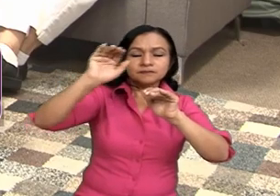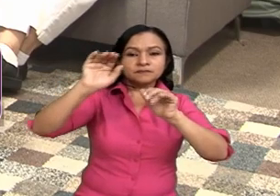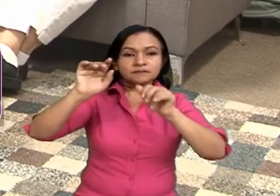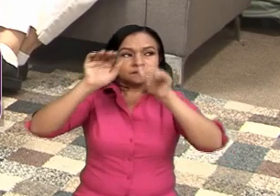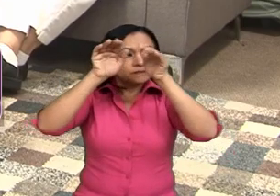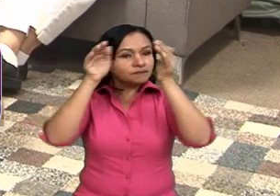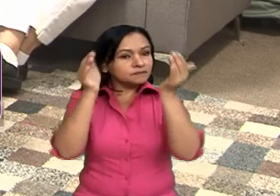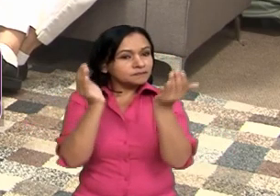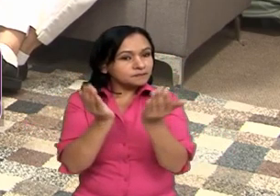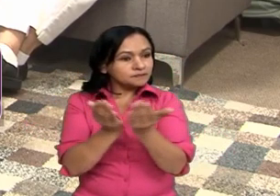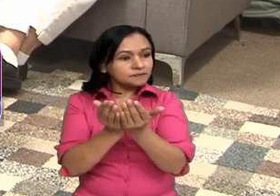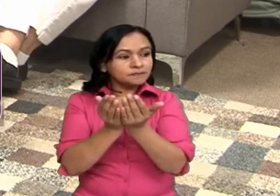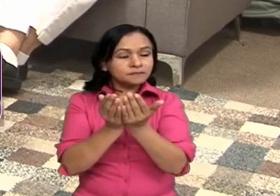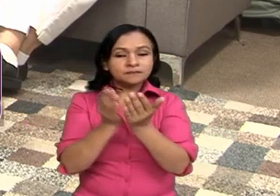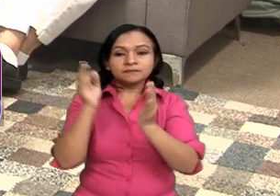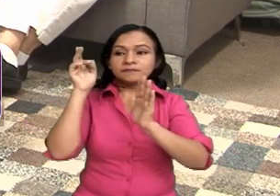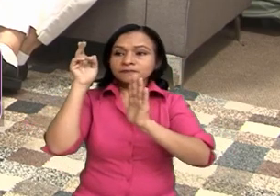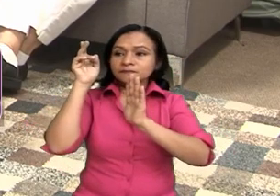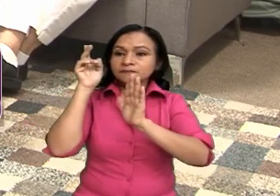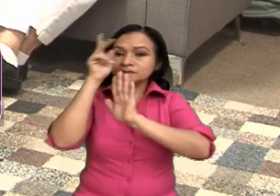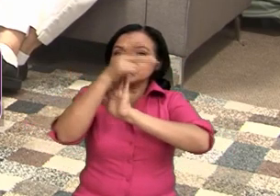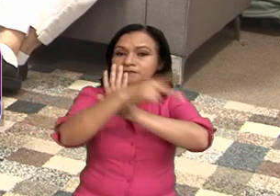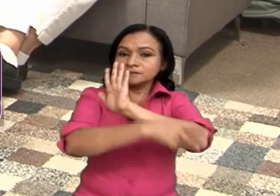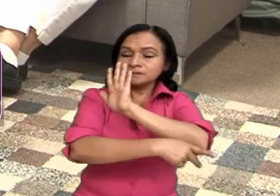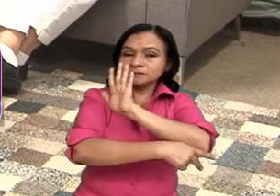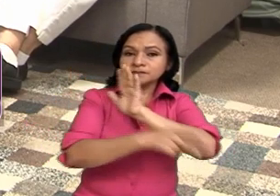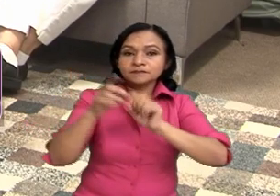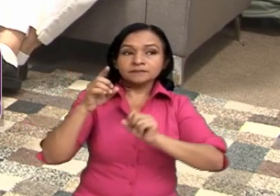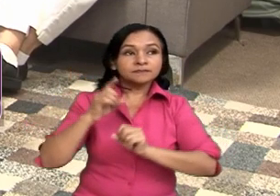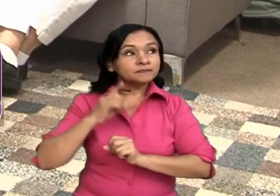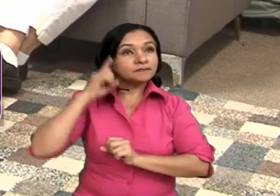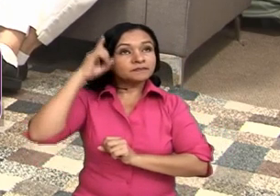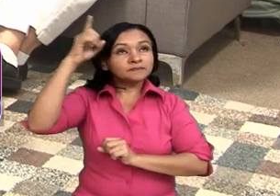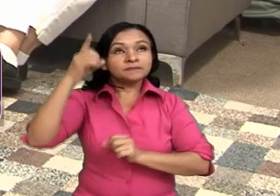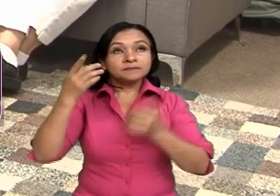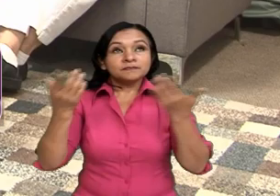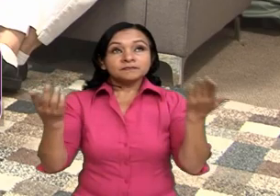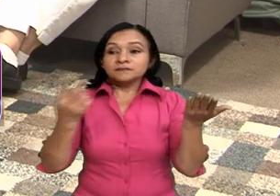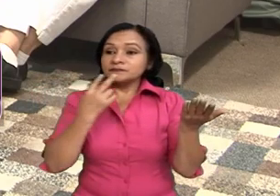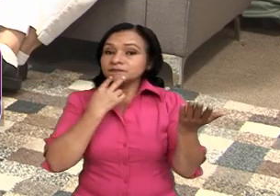mundo, países desarrollados, que no tendrían